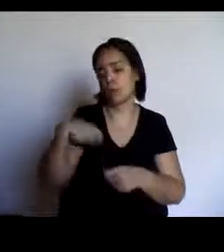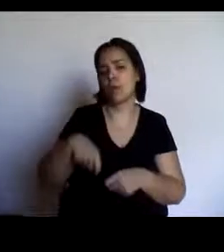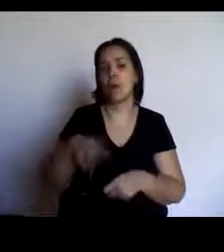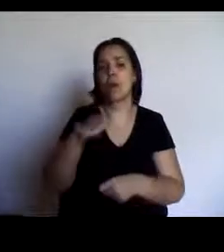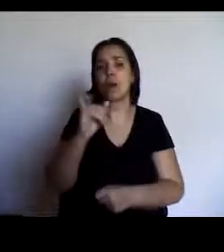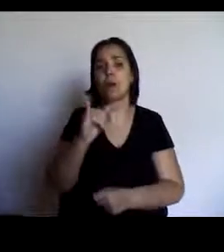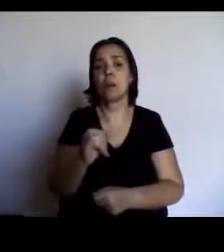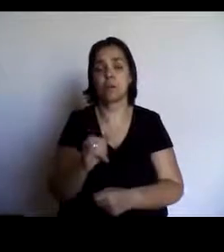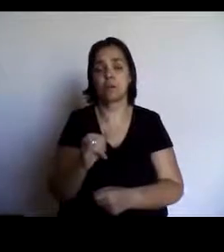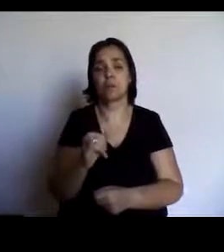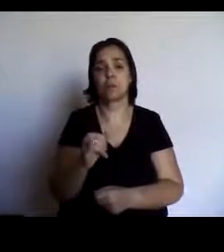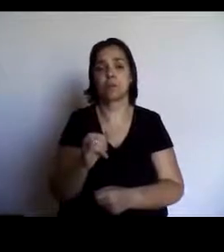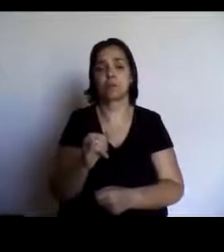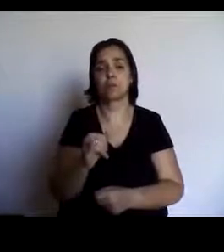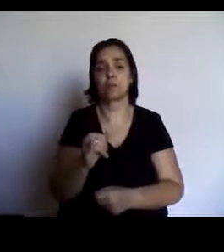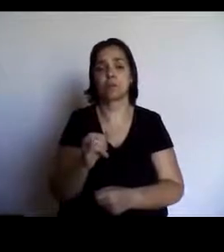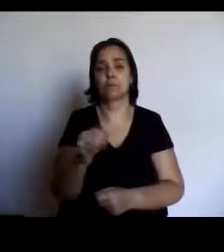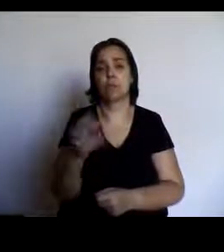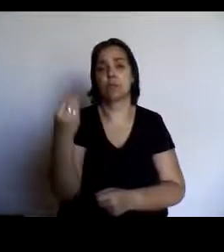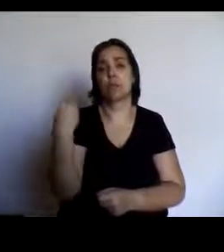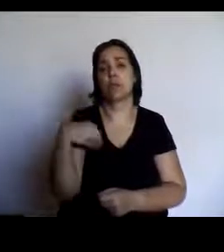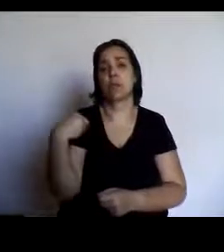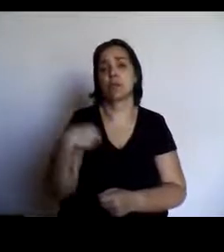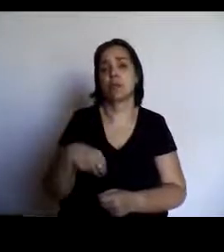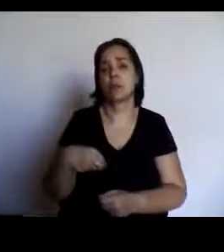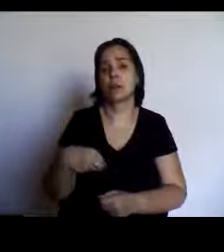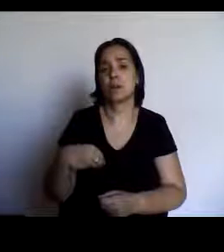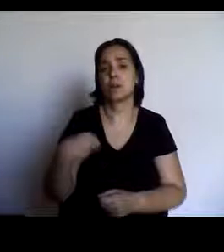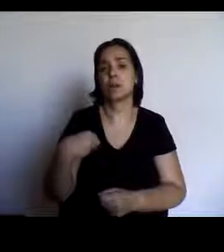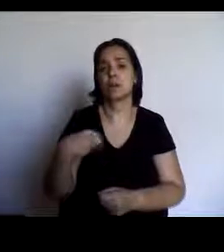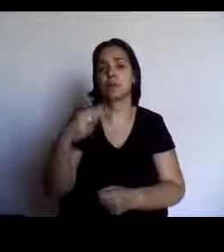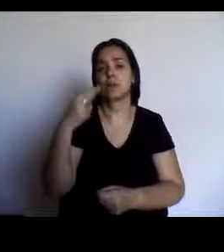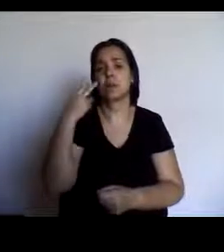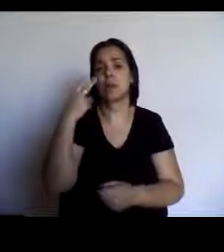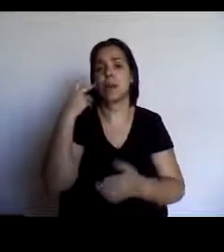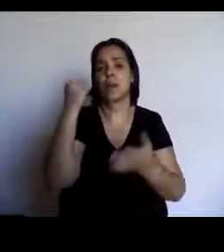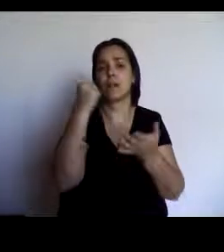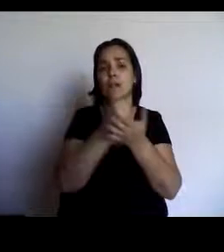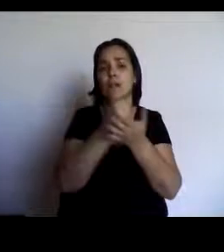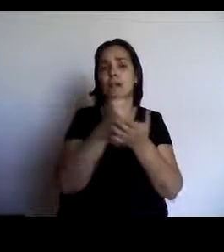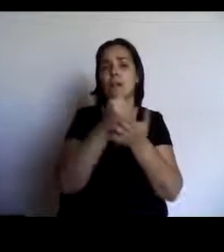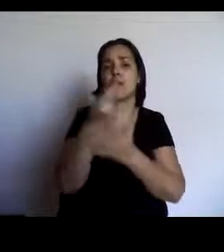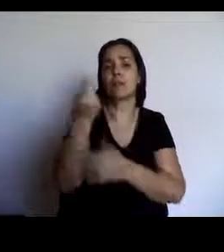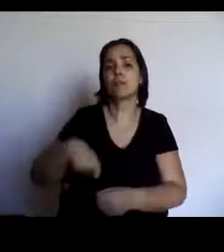ellos permiten la expedición de certificados de profesionalidad